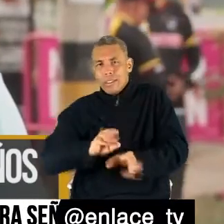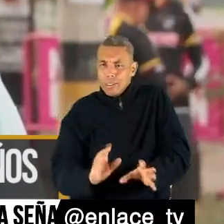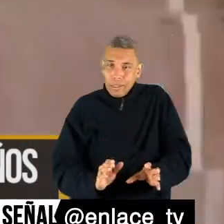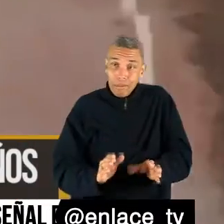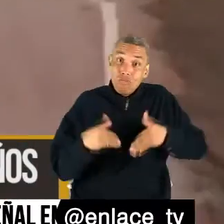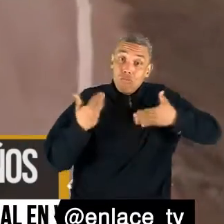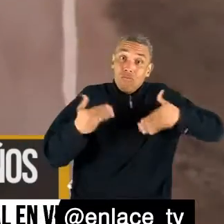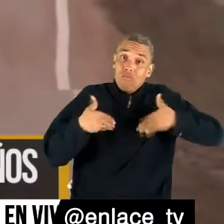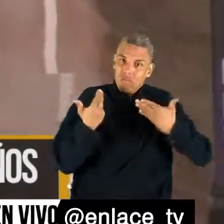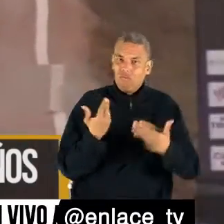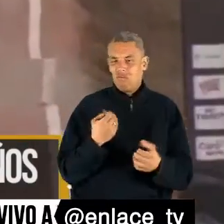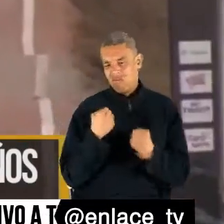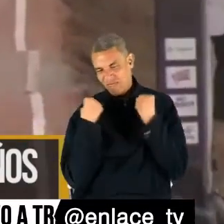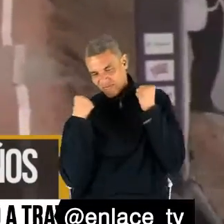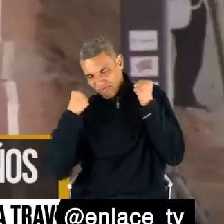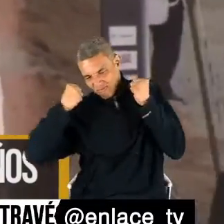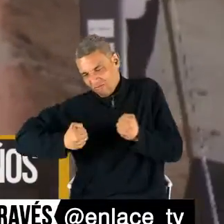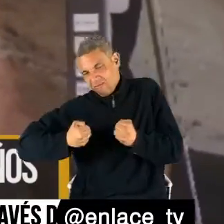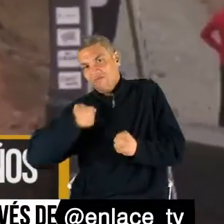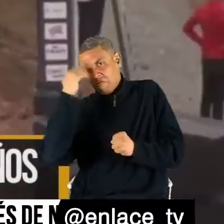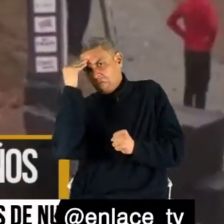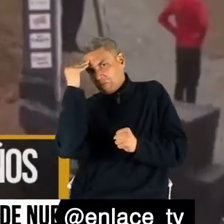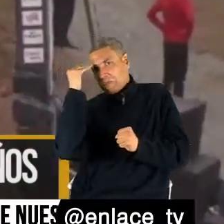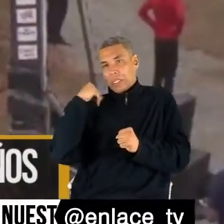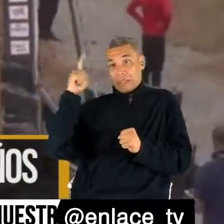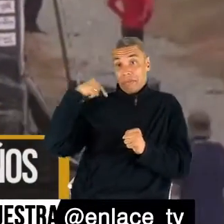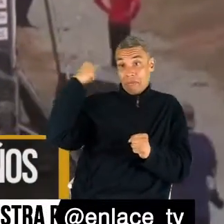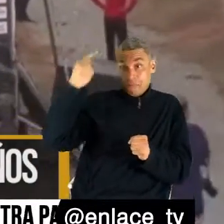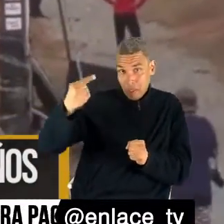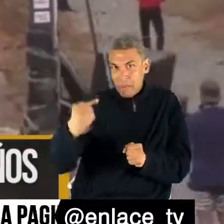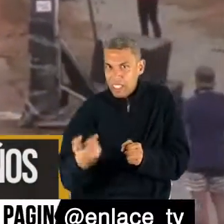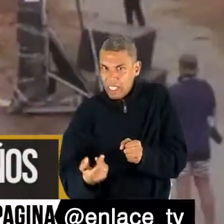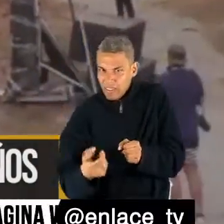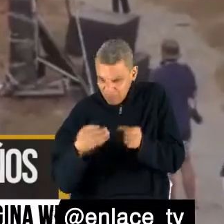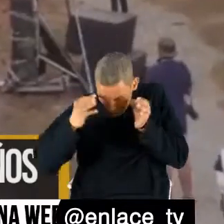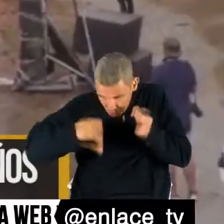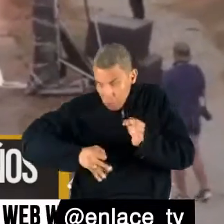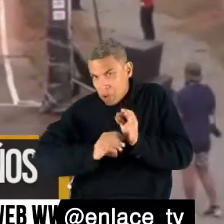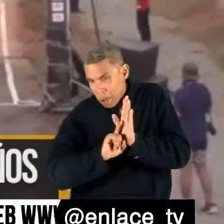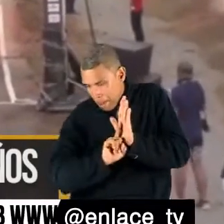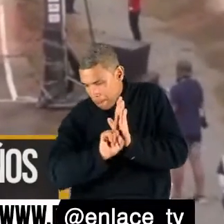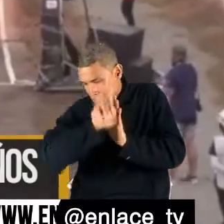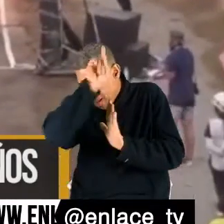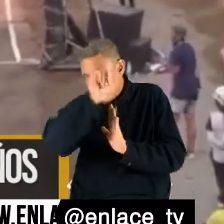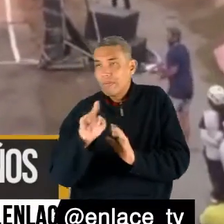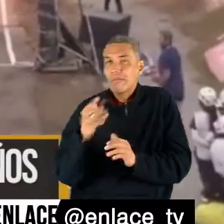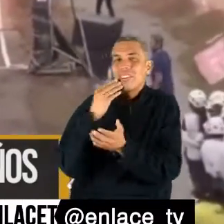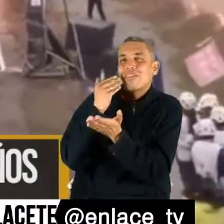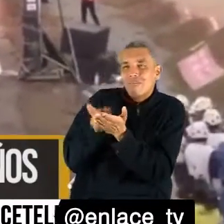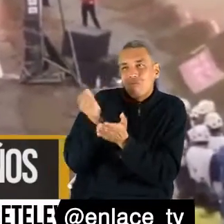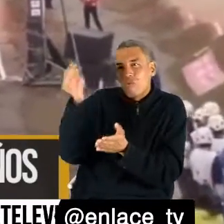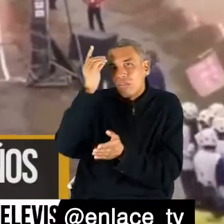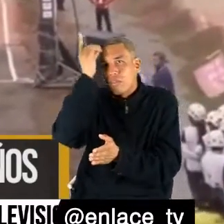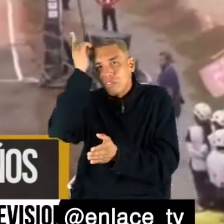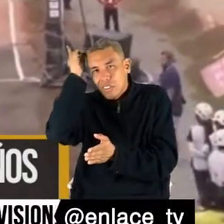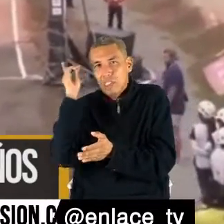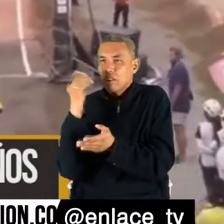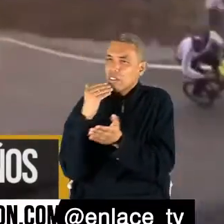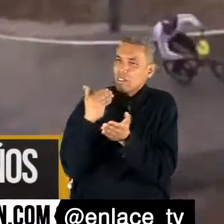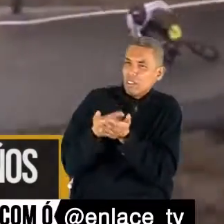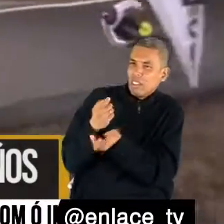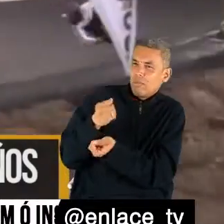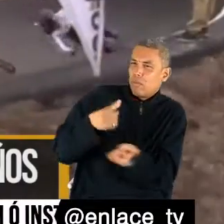plenamente, nos sentimos muy fuertes, convencidos que vamos por buen camino. Agradecer enormemente el apoyo del doctor Darío Echeverri, agradecer enormemente a